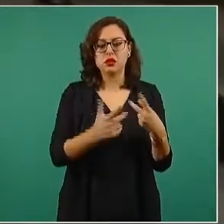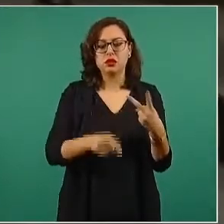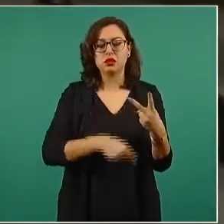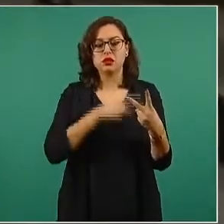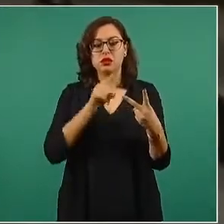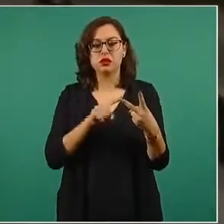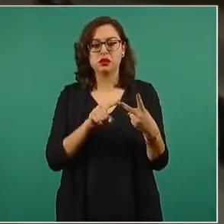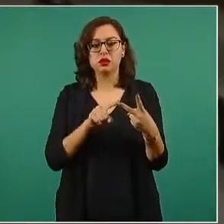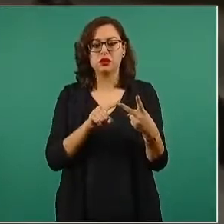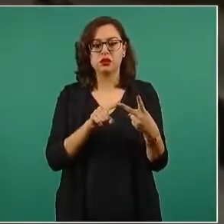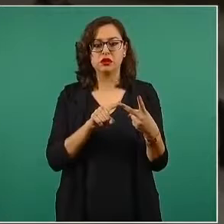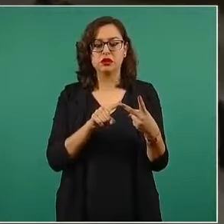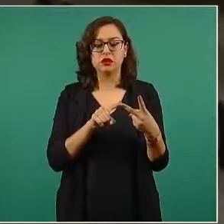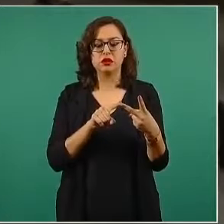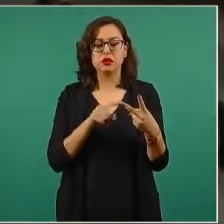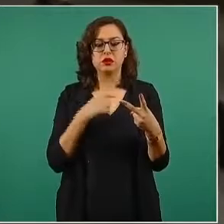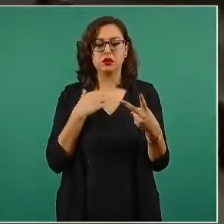o